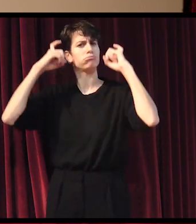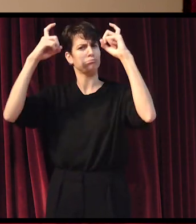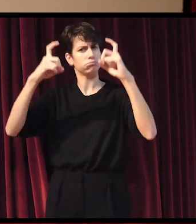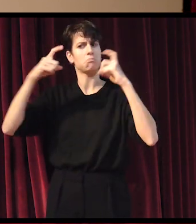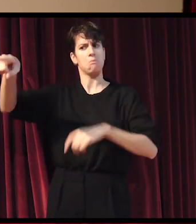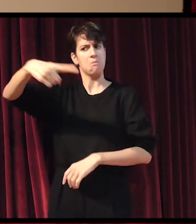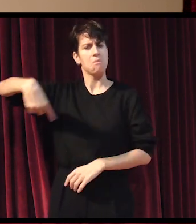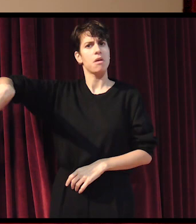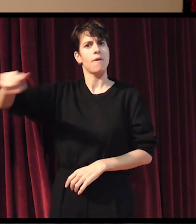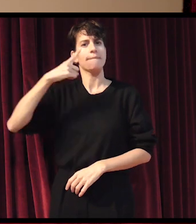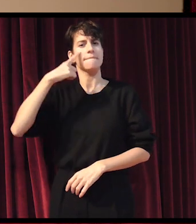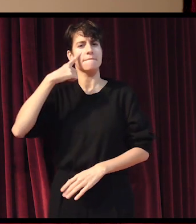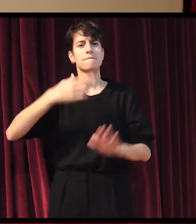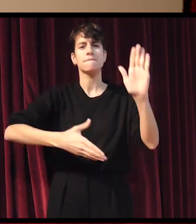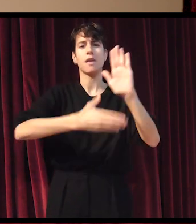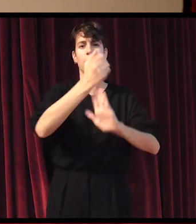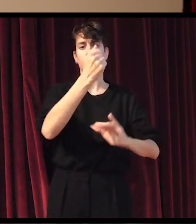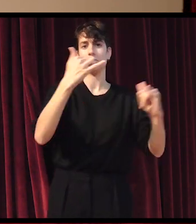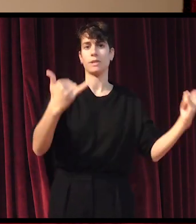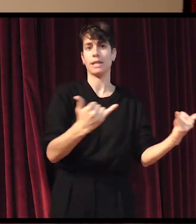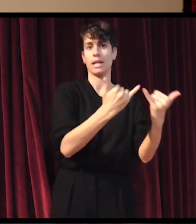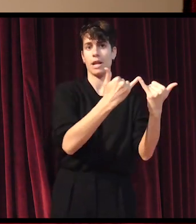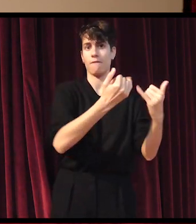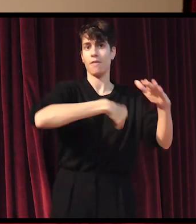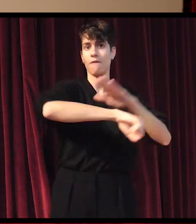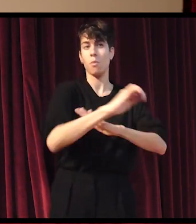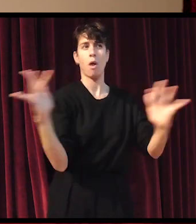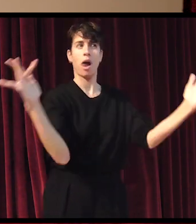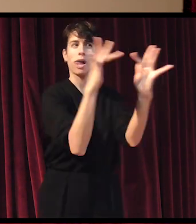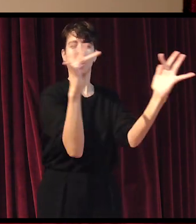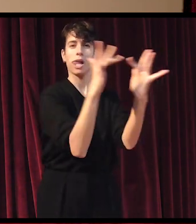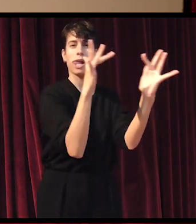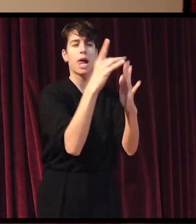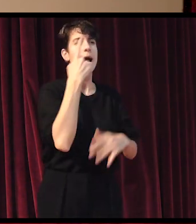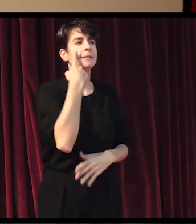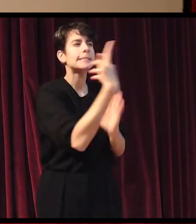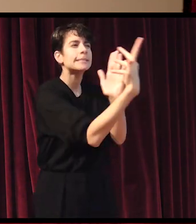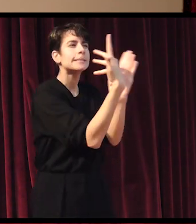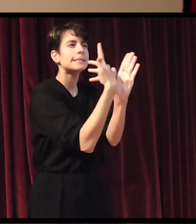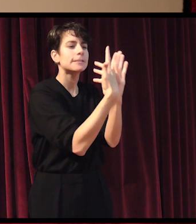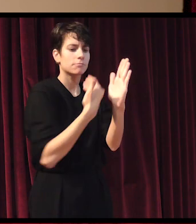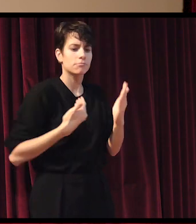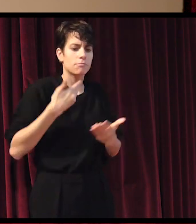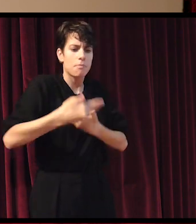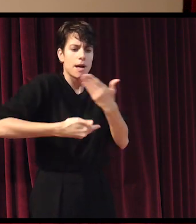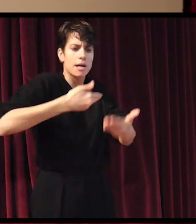de hacer llegar el caso a la Federación Tinerfeña de Fútbol para saber de primera mano los pasos y la